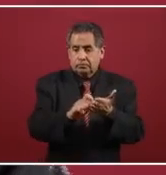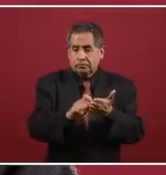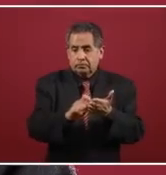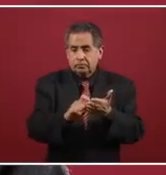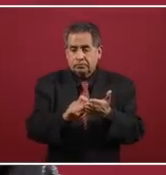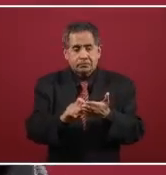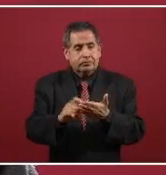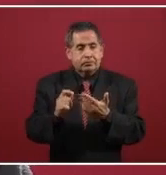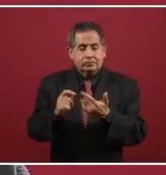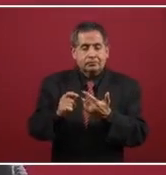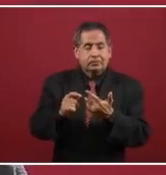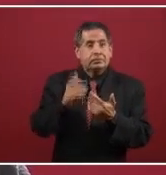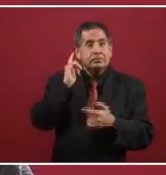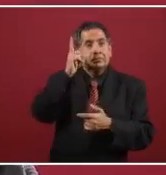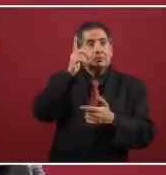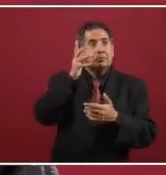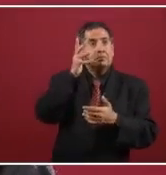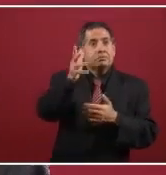la Historia.